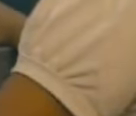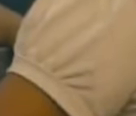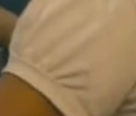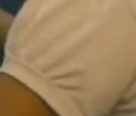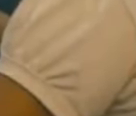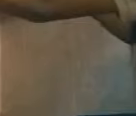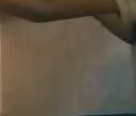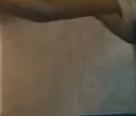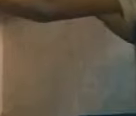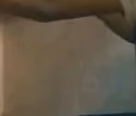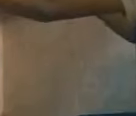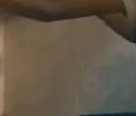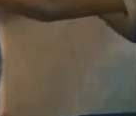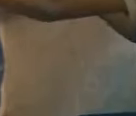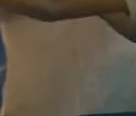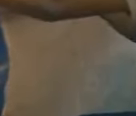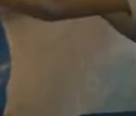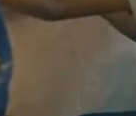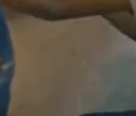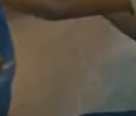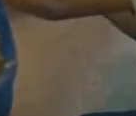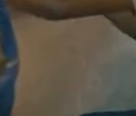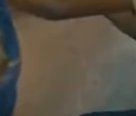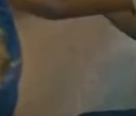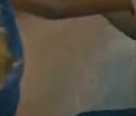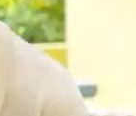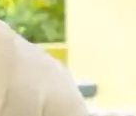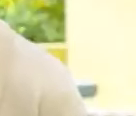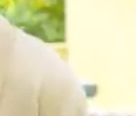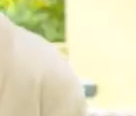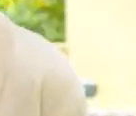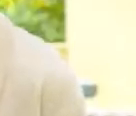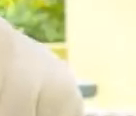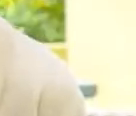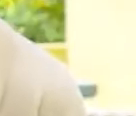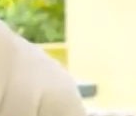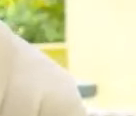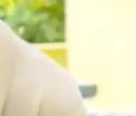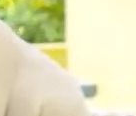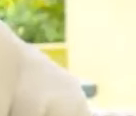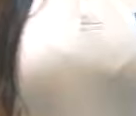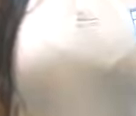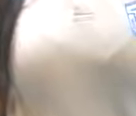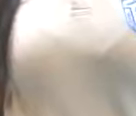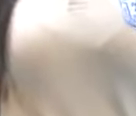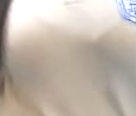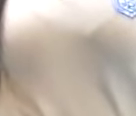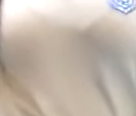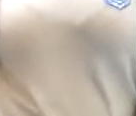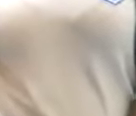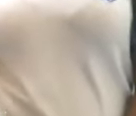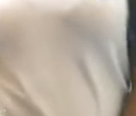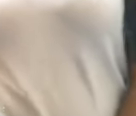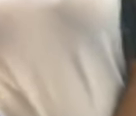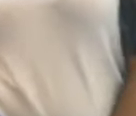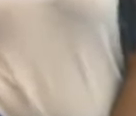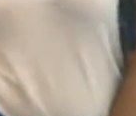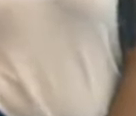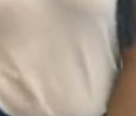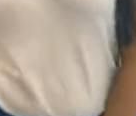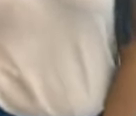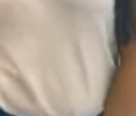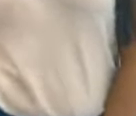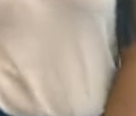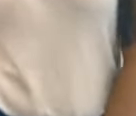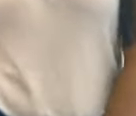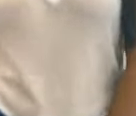Su plataforma es muy rápida, muy innovadora y muy eficaz. Y son muchas cosas en específica que te ayudan a poder cursar en